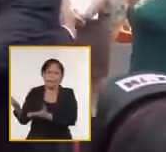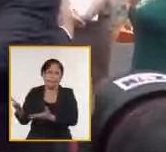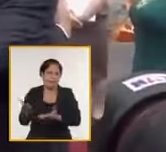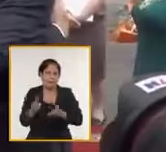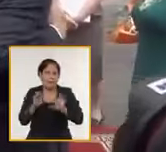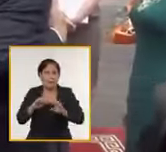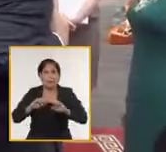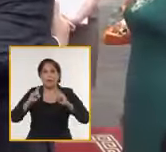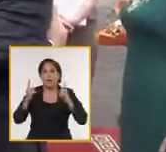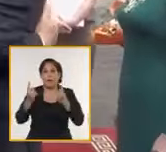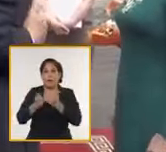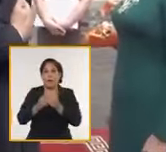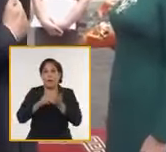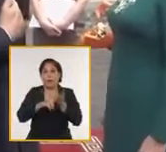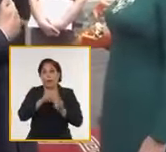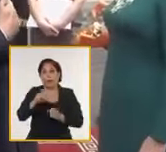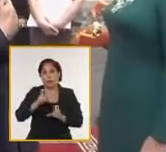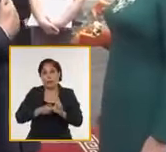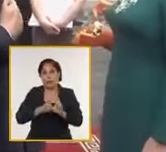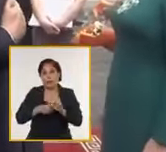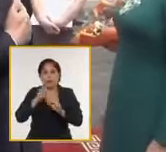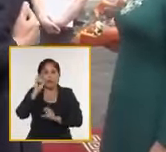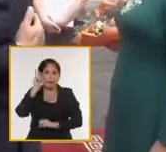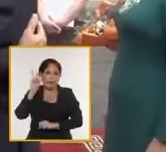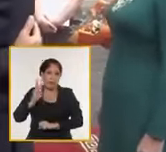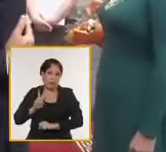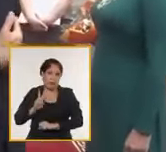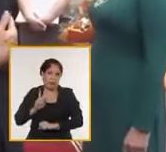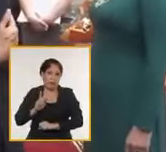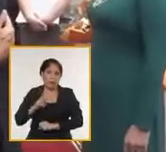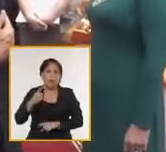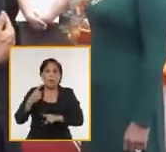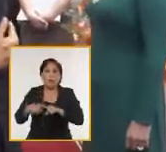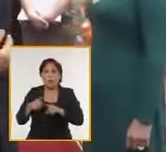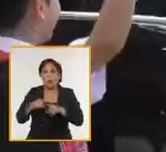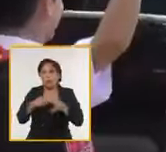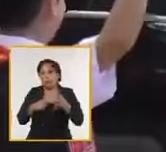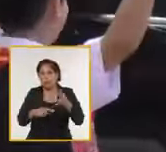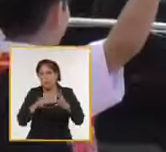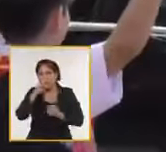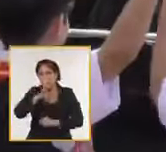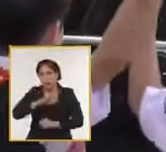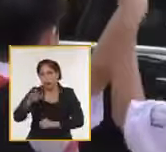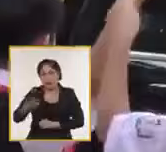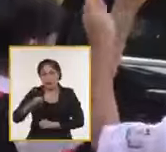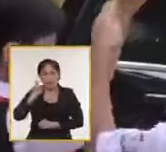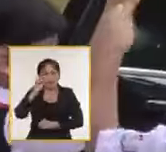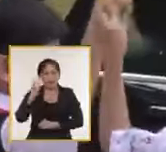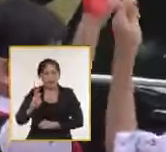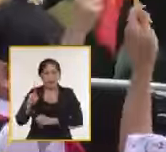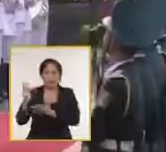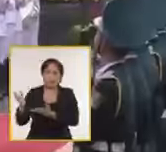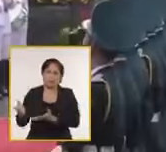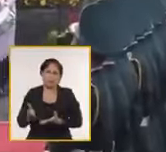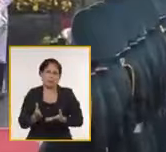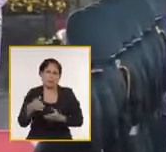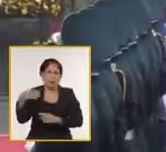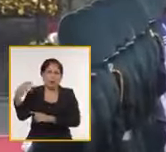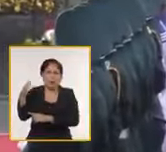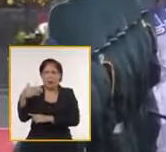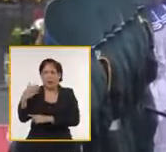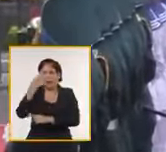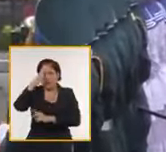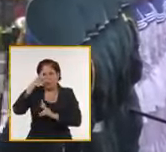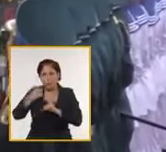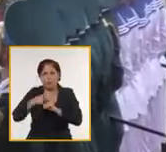el secretario general del Partido Comunista Vietnamita, To Lan, y por decenas de niños de este pueblo. Luego de